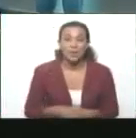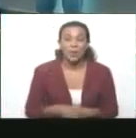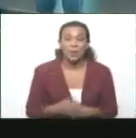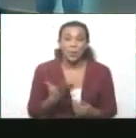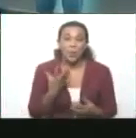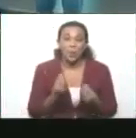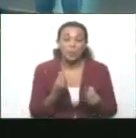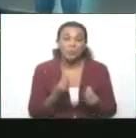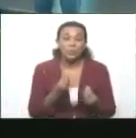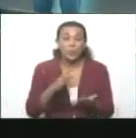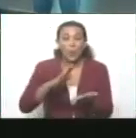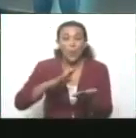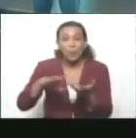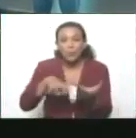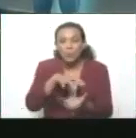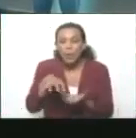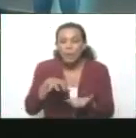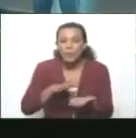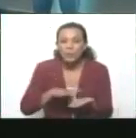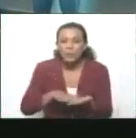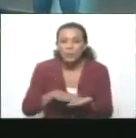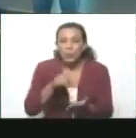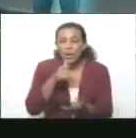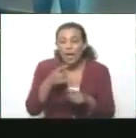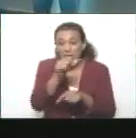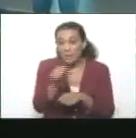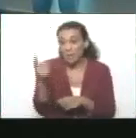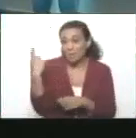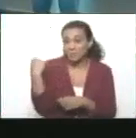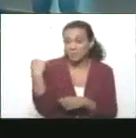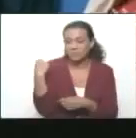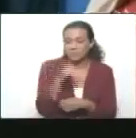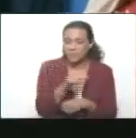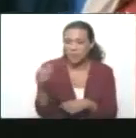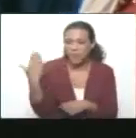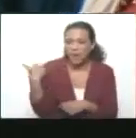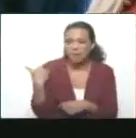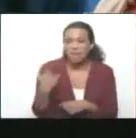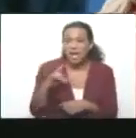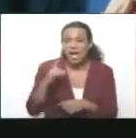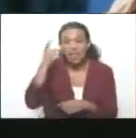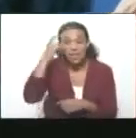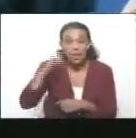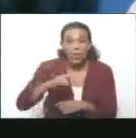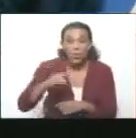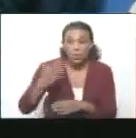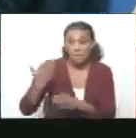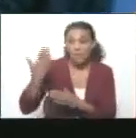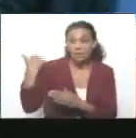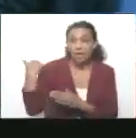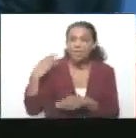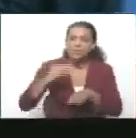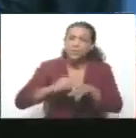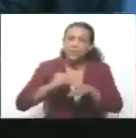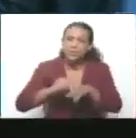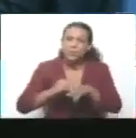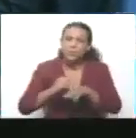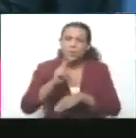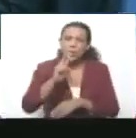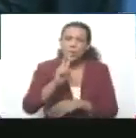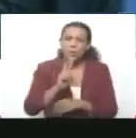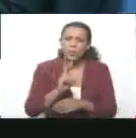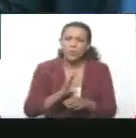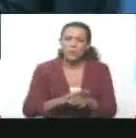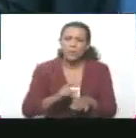le solicité en la llamada de la semana pasada, el lunes. Le solicitamos 2.000, bueno, digo